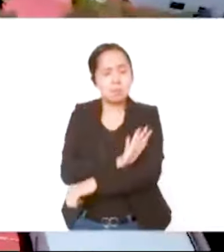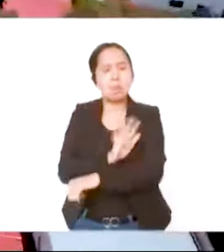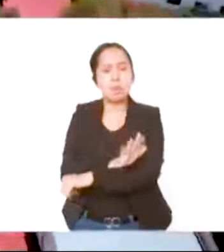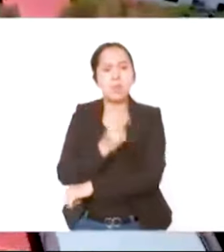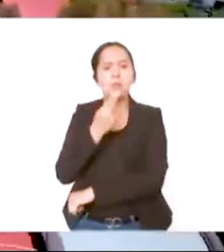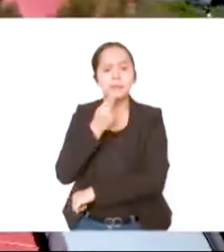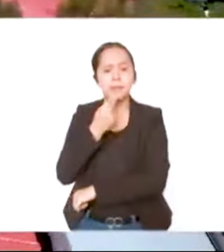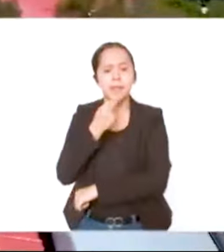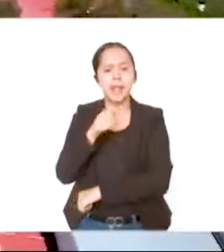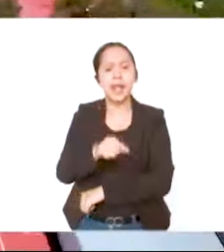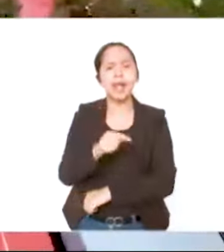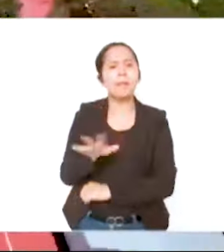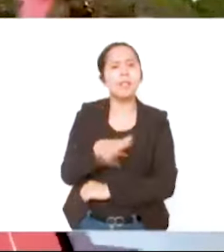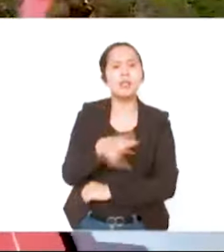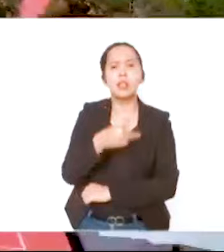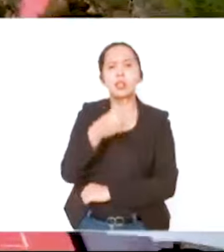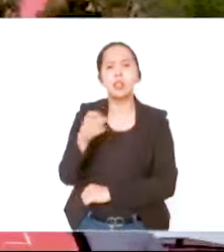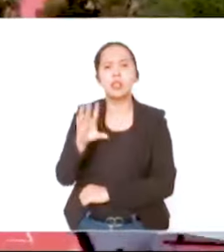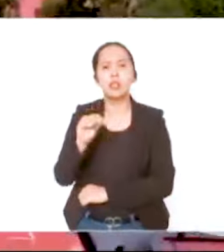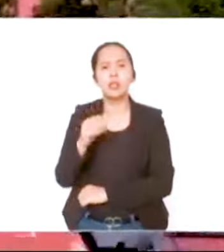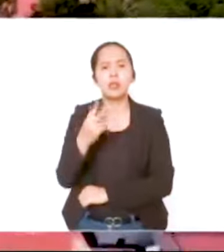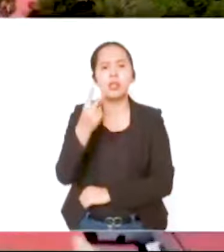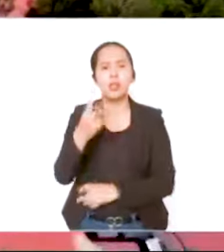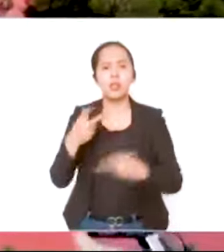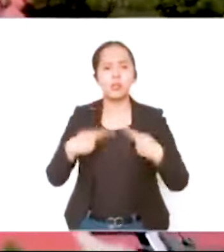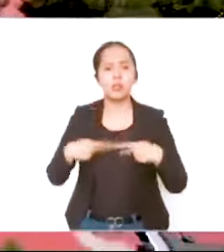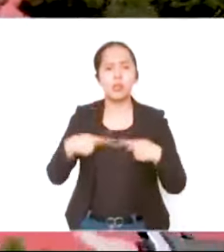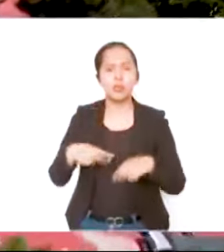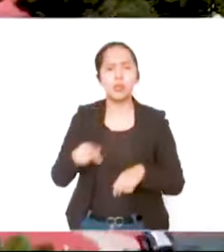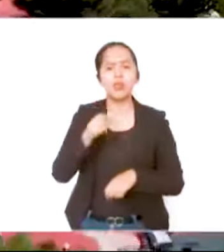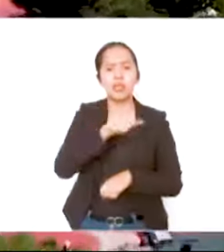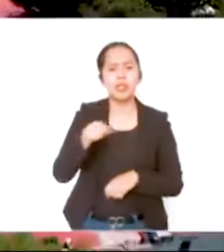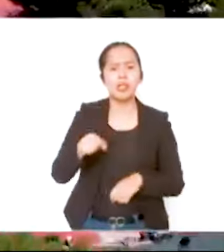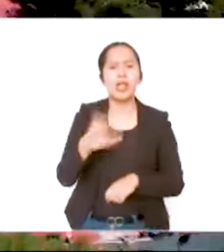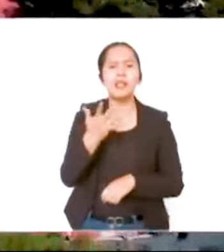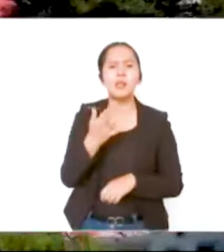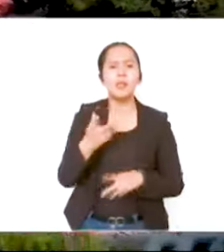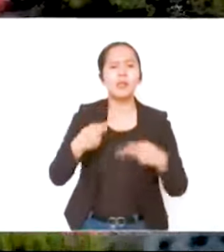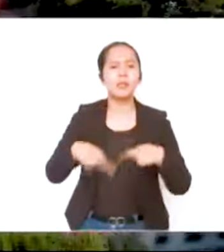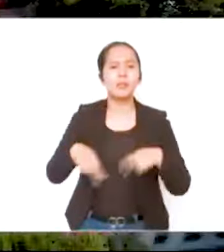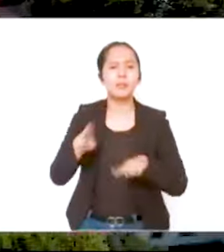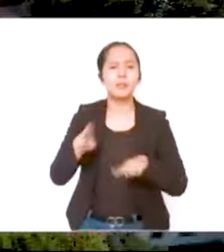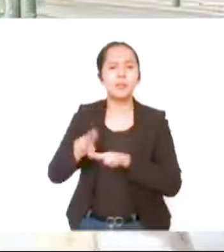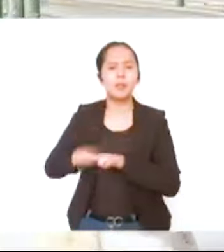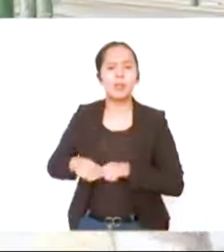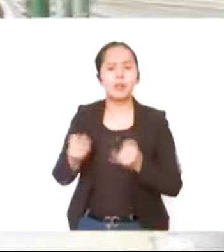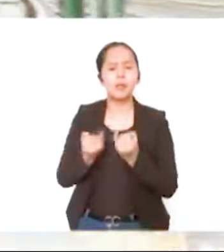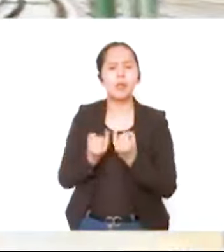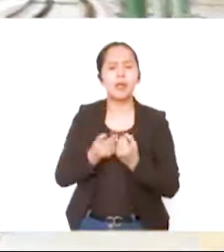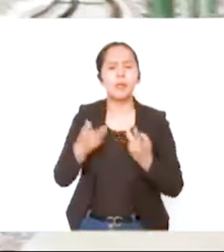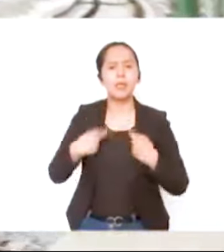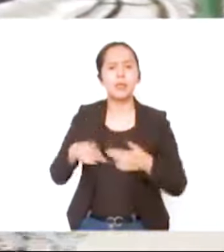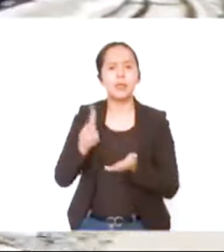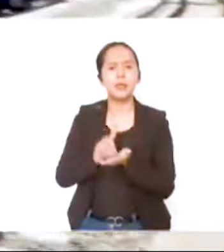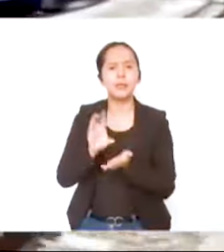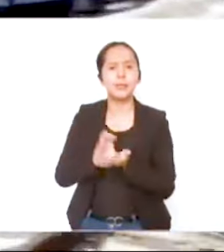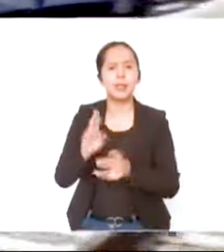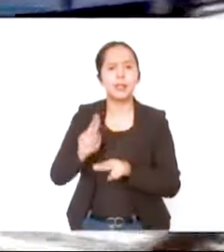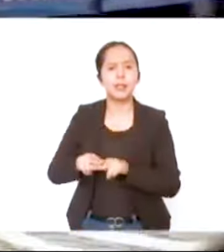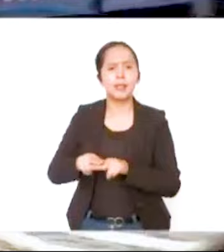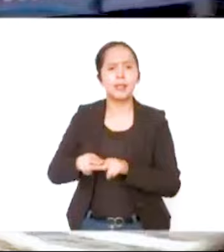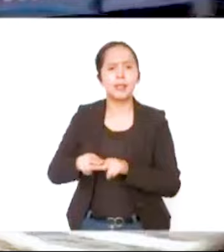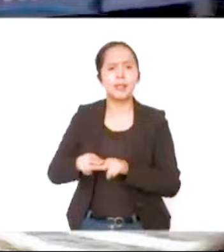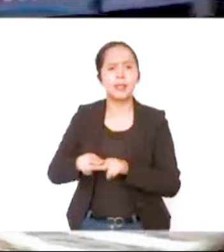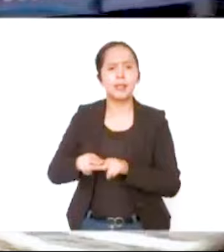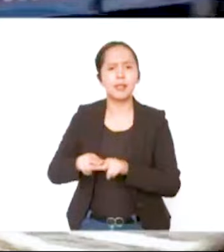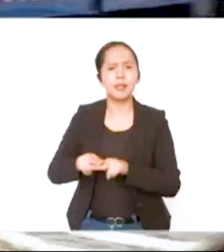capacidad de 292 pasajeros con 50 de ellos sentados, asientos para personas con discapacidad, tienen un